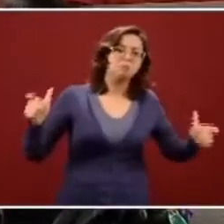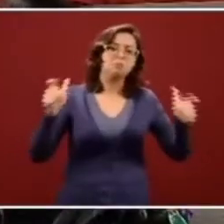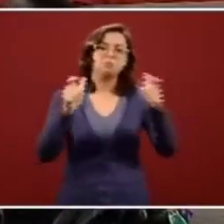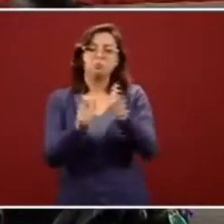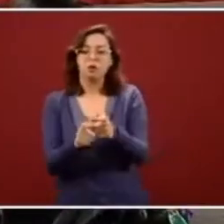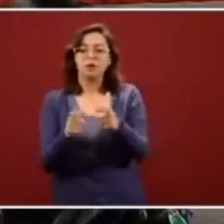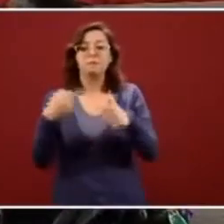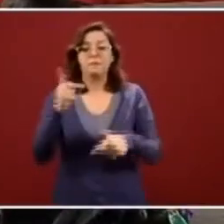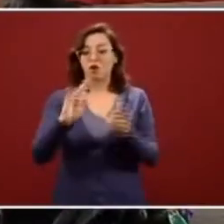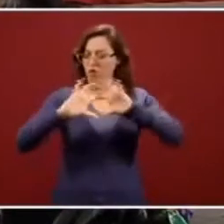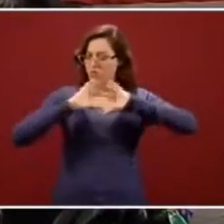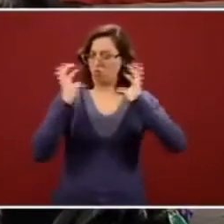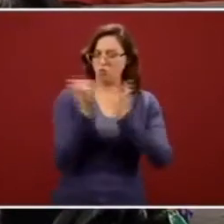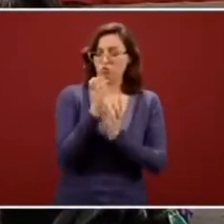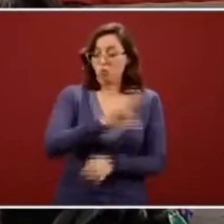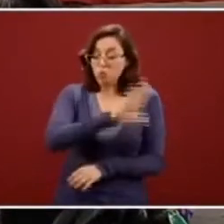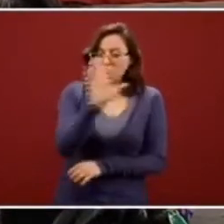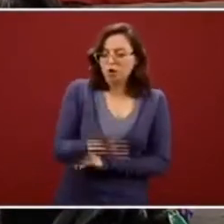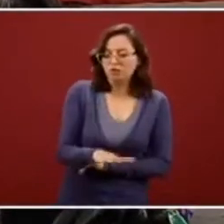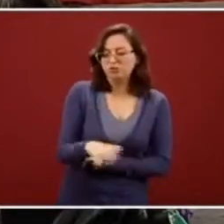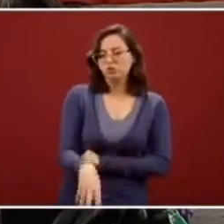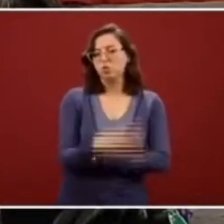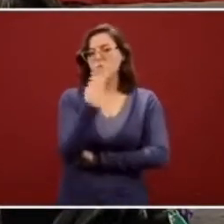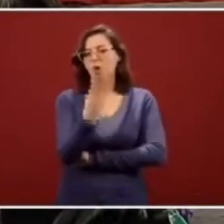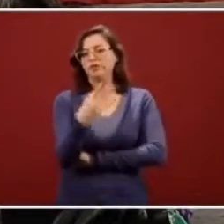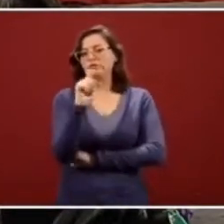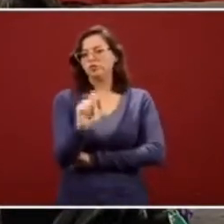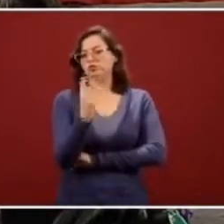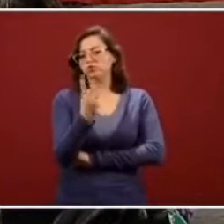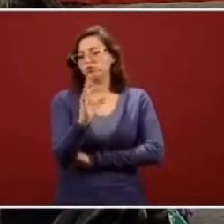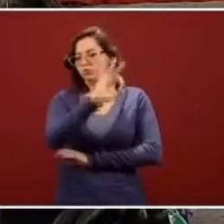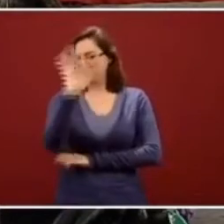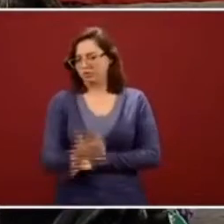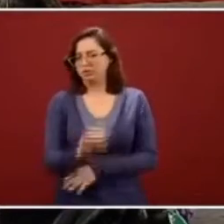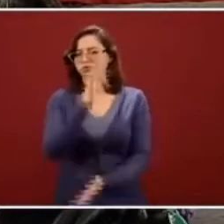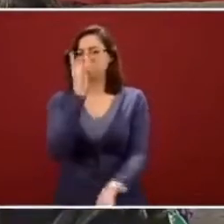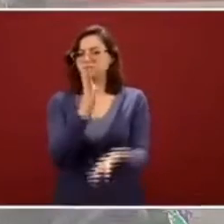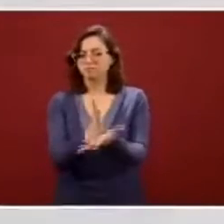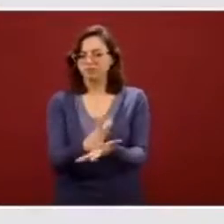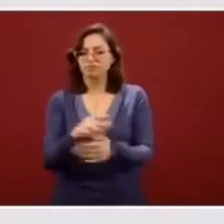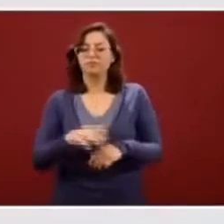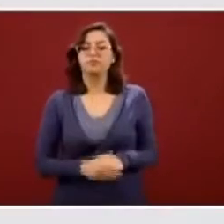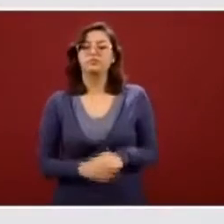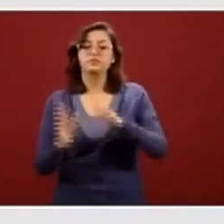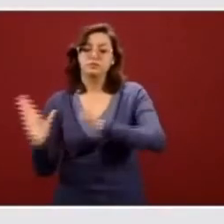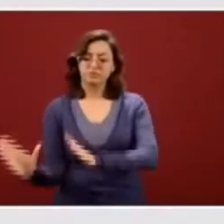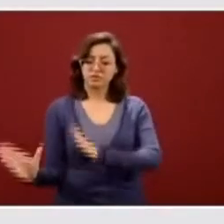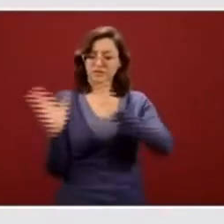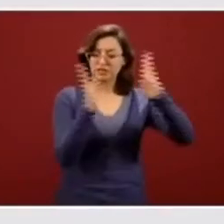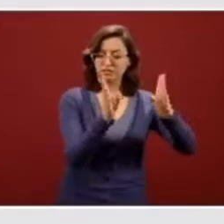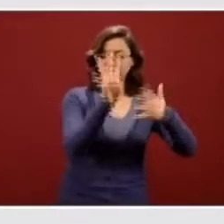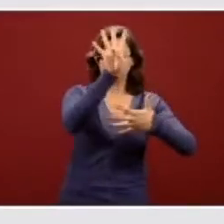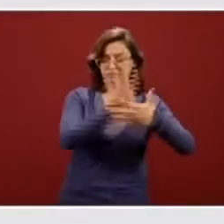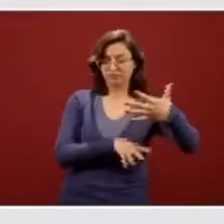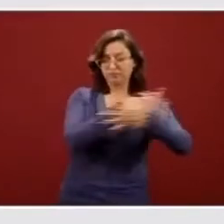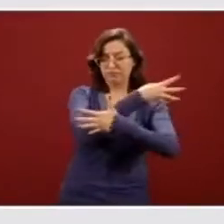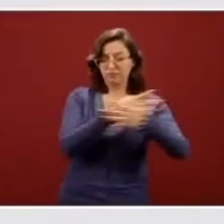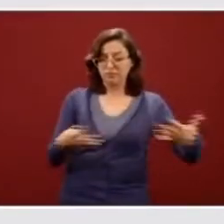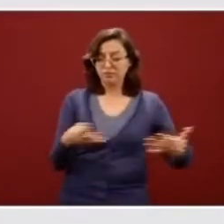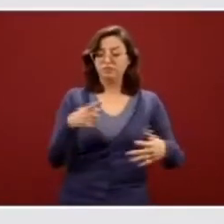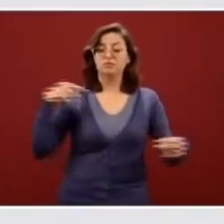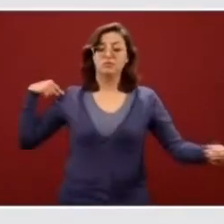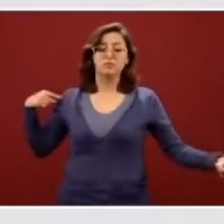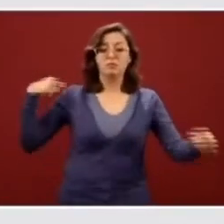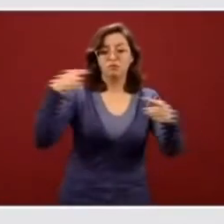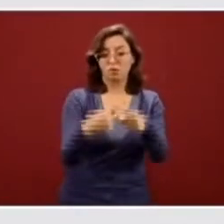es una tasa global. En el cuadro de la izquierda podemos ver cómo la transmisión en las últimas, ahora sí, 24